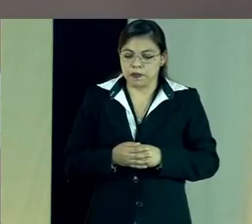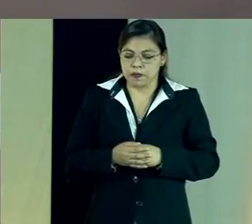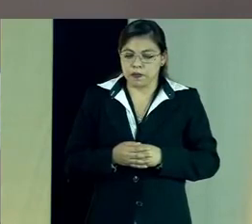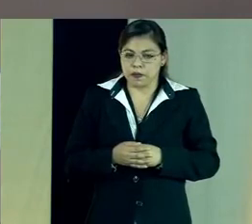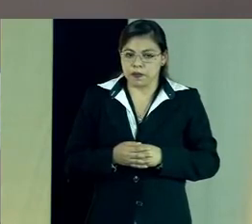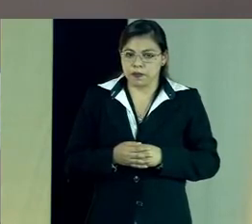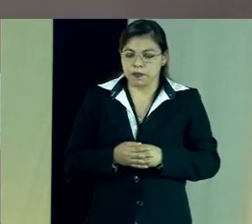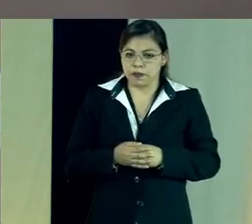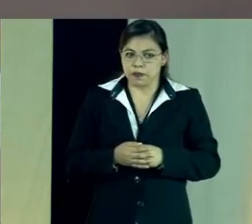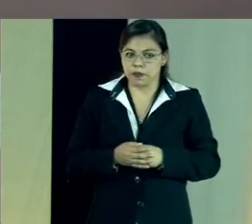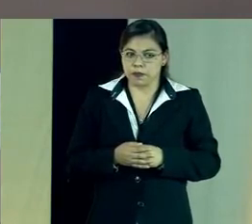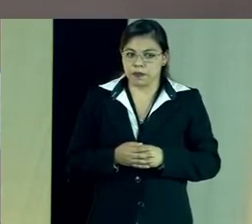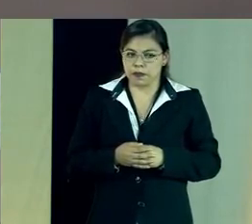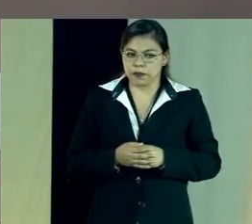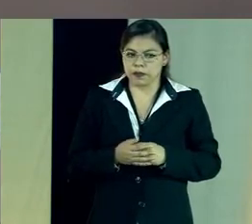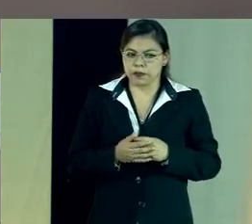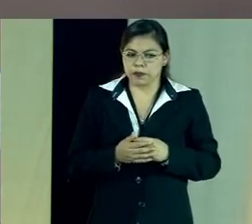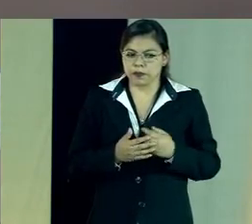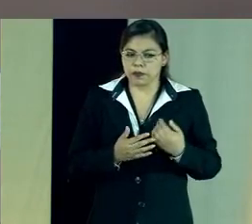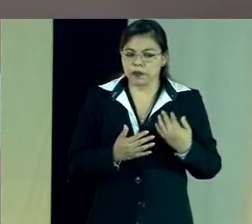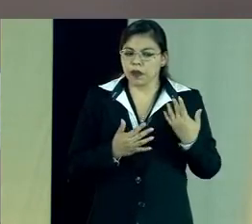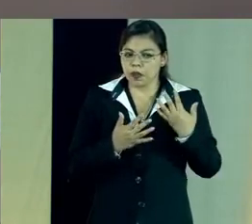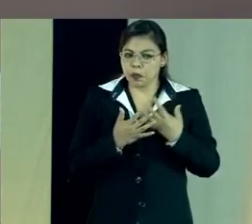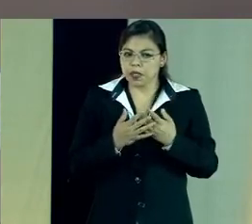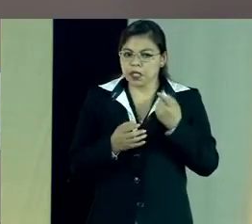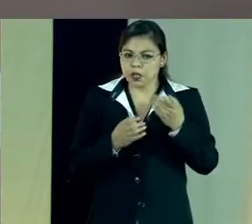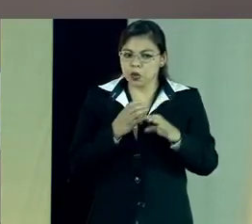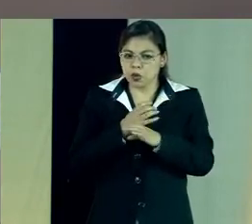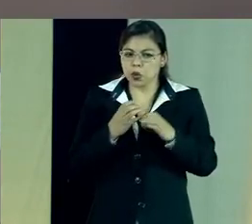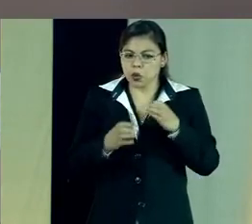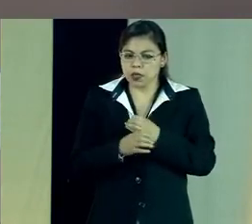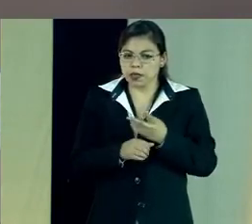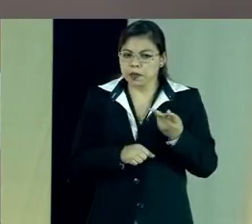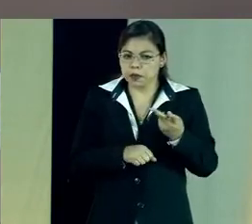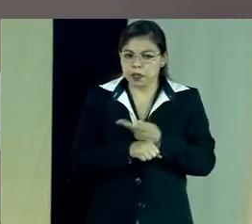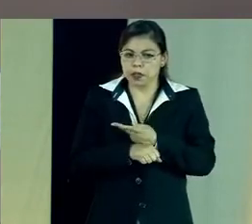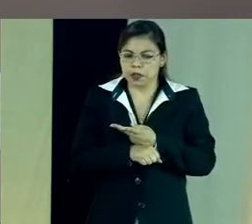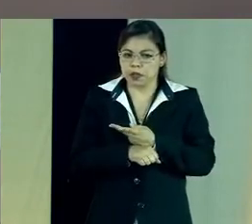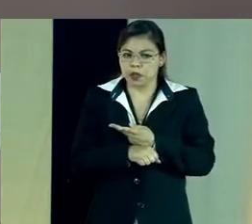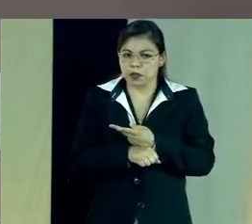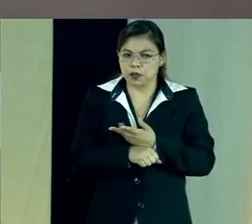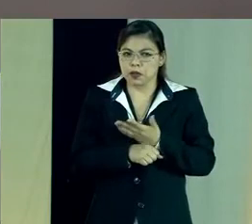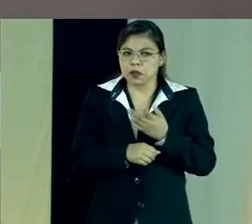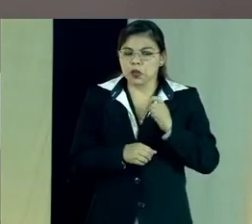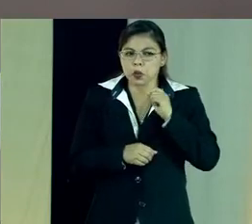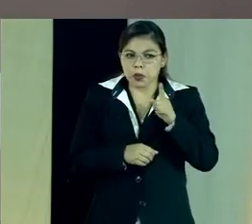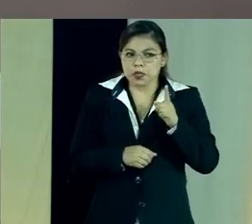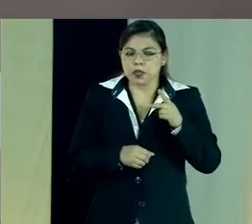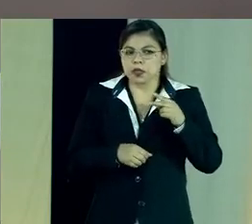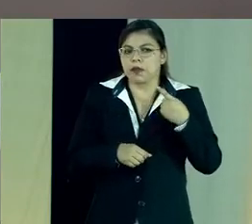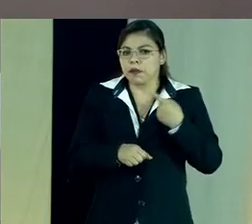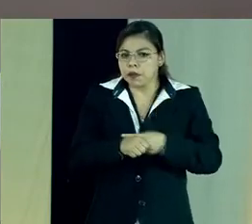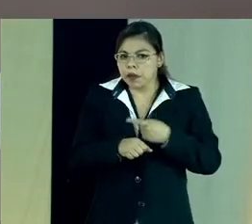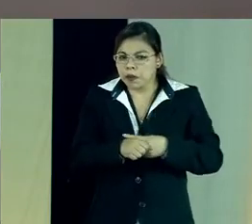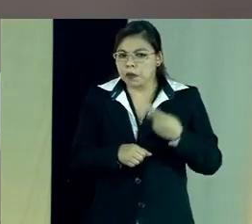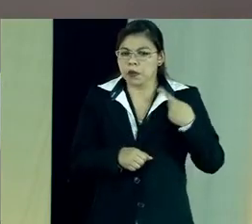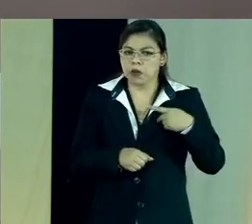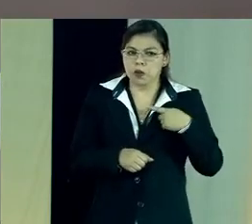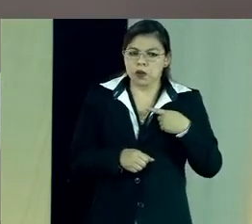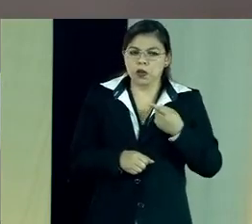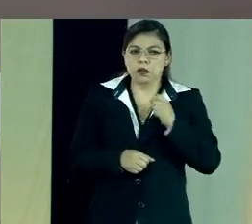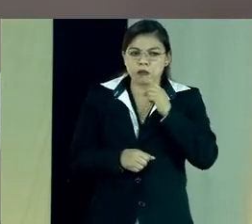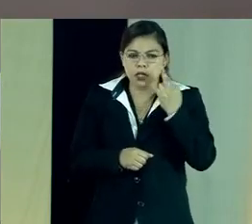había arrastrado a través de las migraciones forzadas y las días por las con sus fascinantes libros